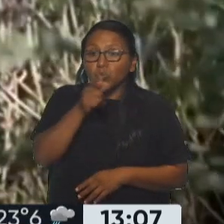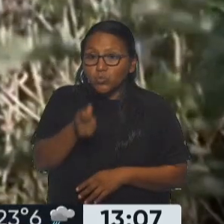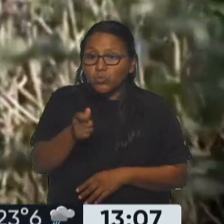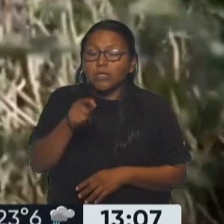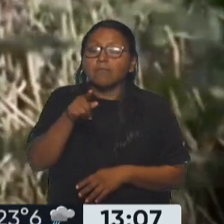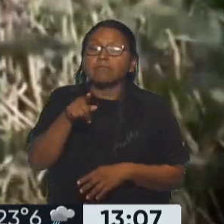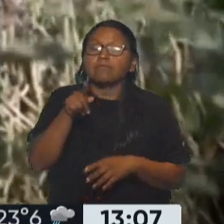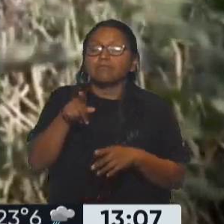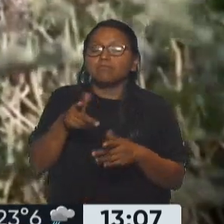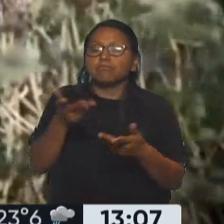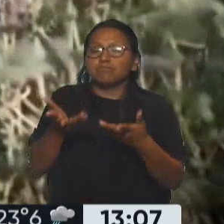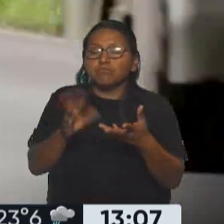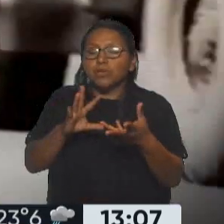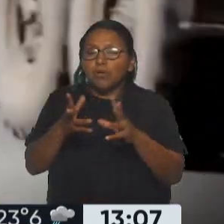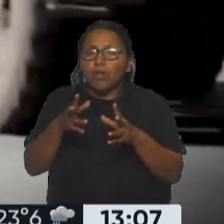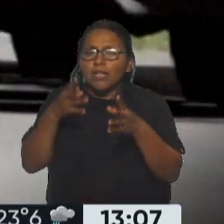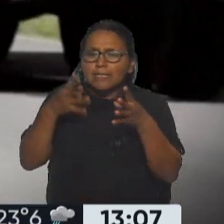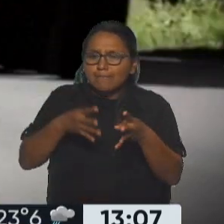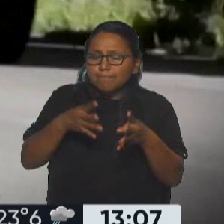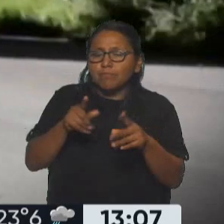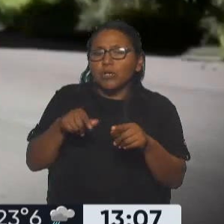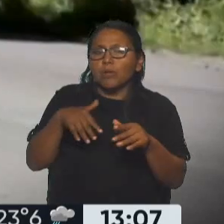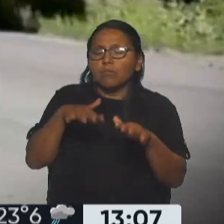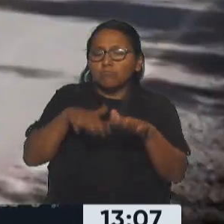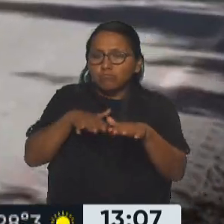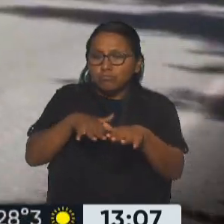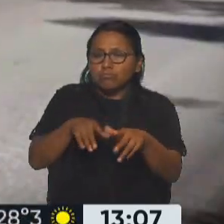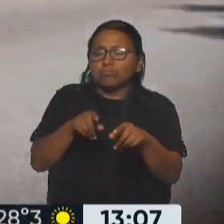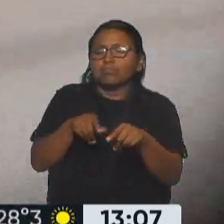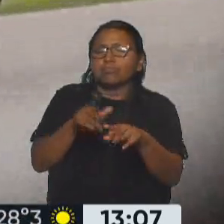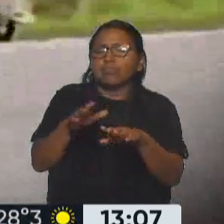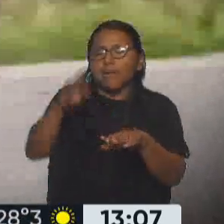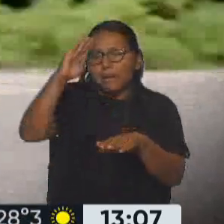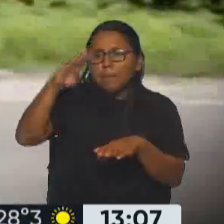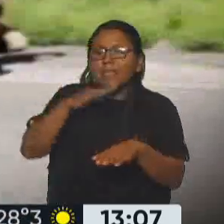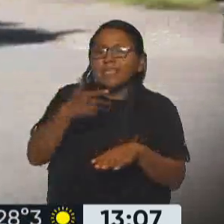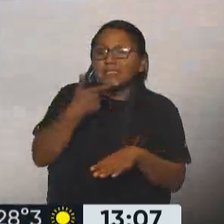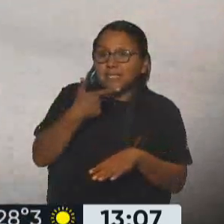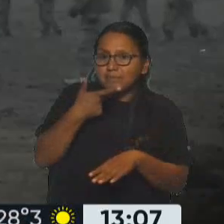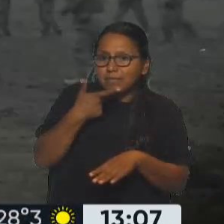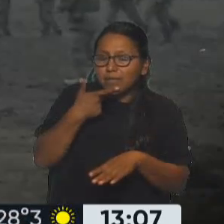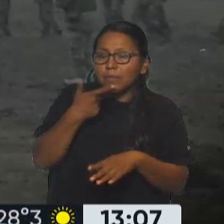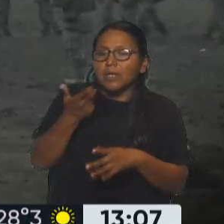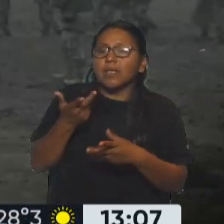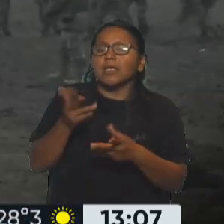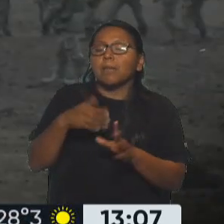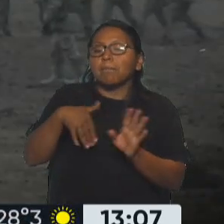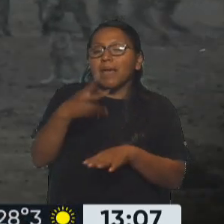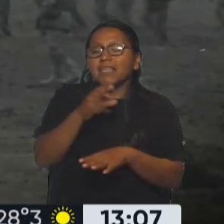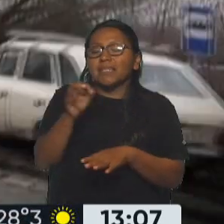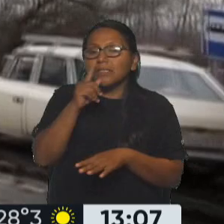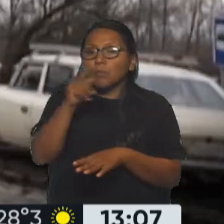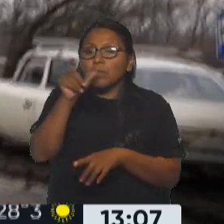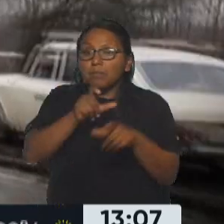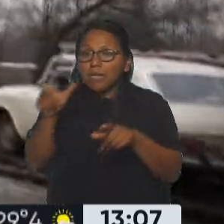logró estabilizar las líneas del frente recurriendo a una movilización parcial decretada en septiembre, que le permitió incorporar a más de 300.000